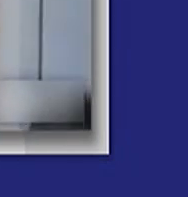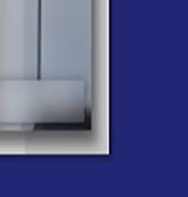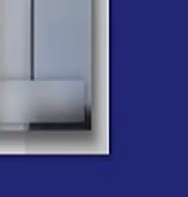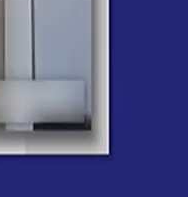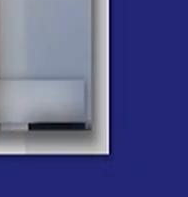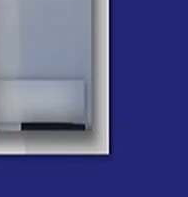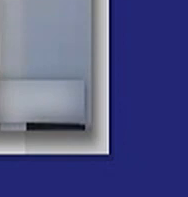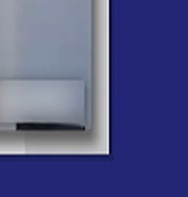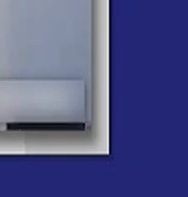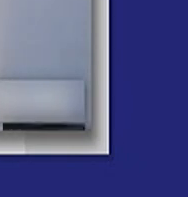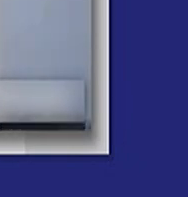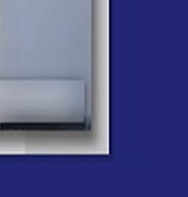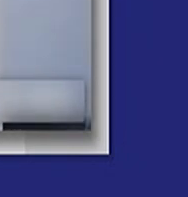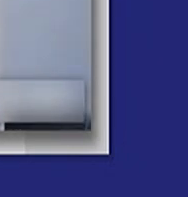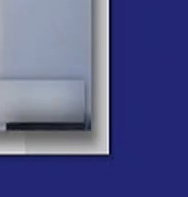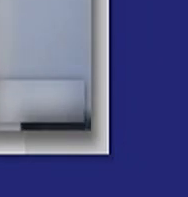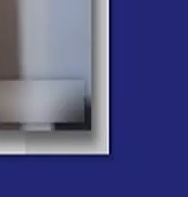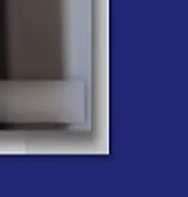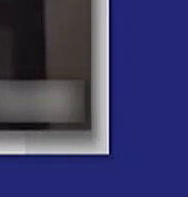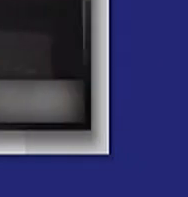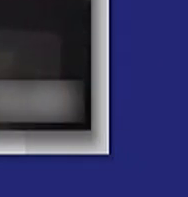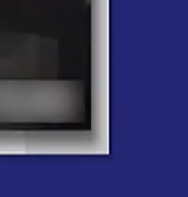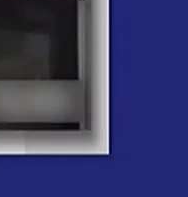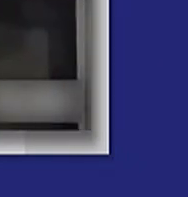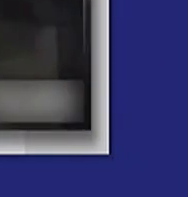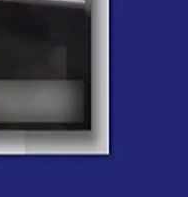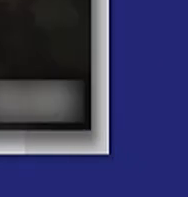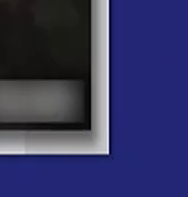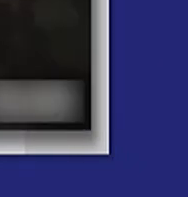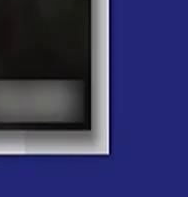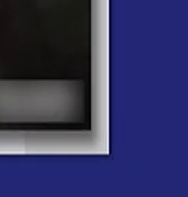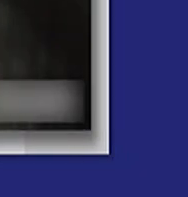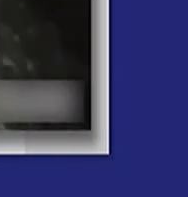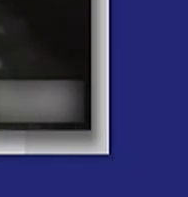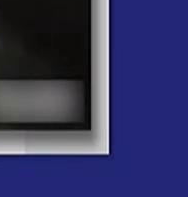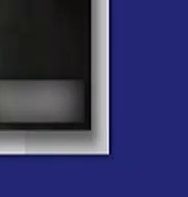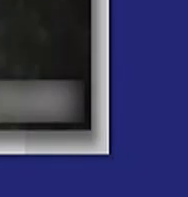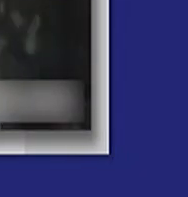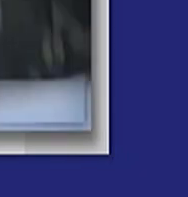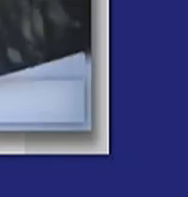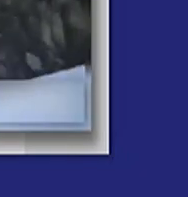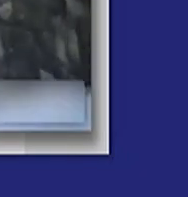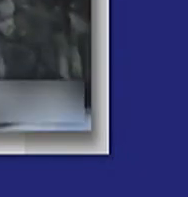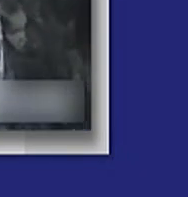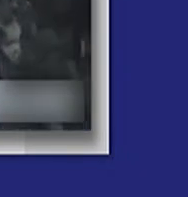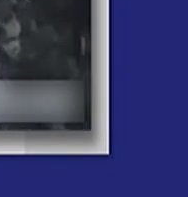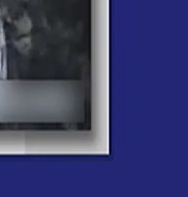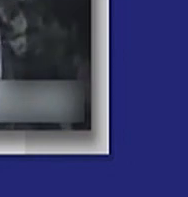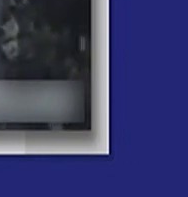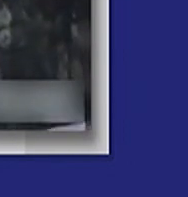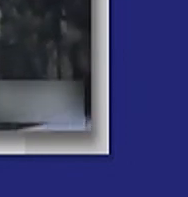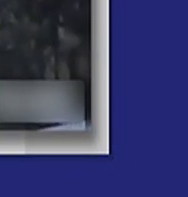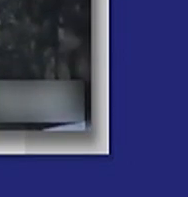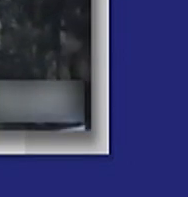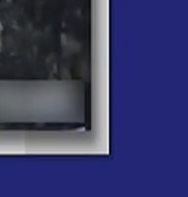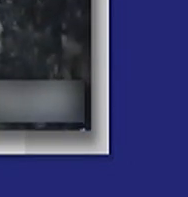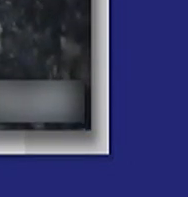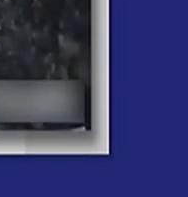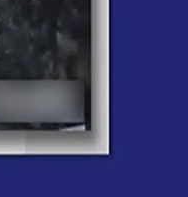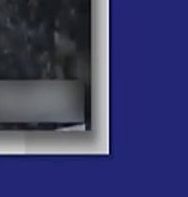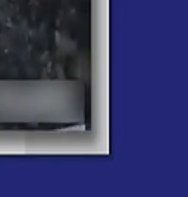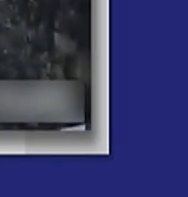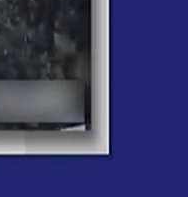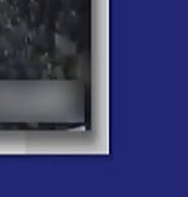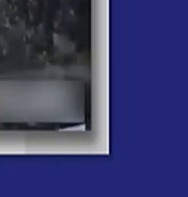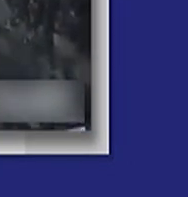180 grados. Ahora voy a pasar la mezcla. Lo piqué de la siguiente forma, a la mitad, o sea 2 partes,